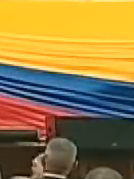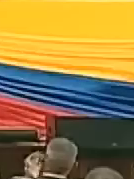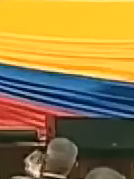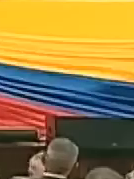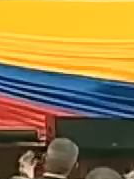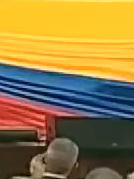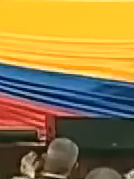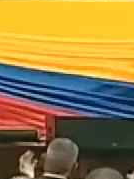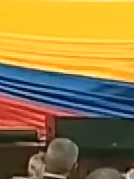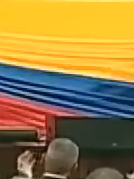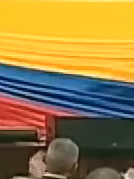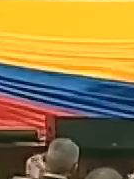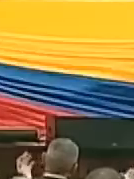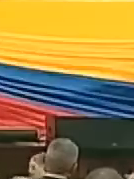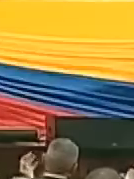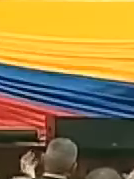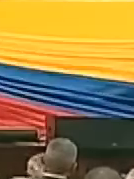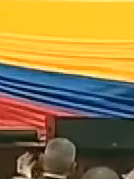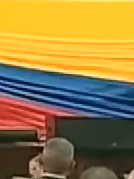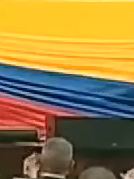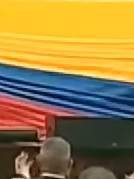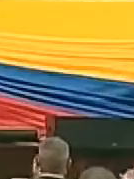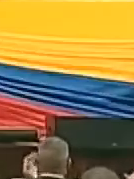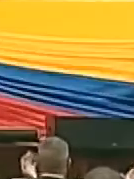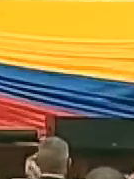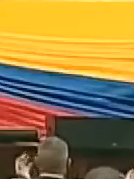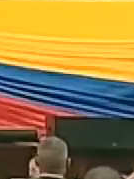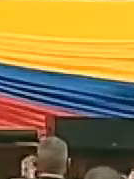Y a la jerarquía de sargento primero.